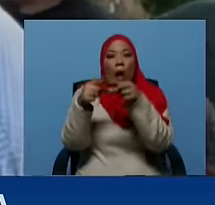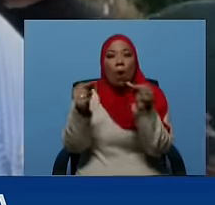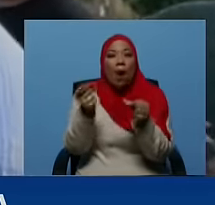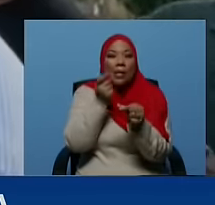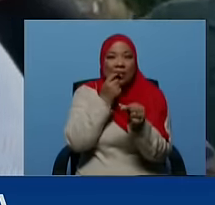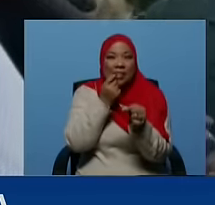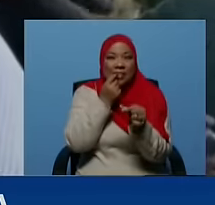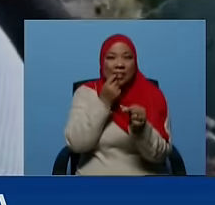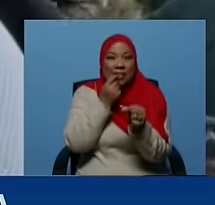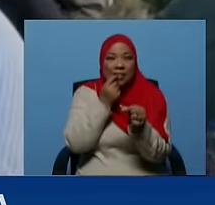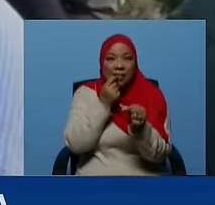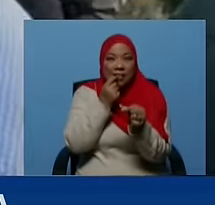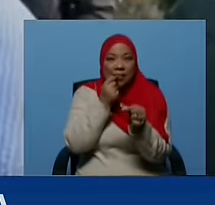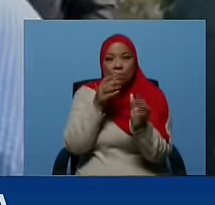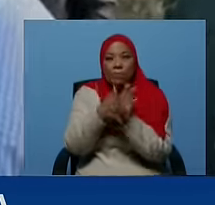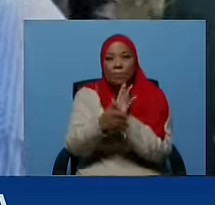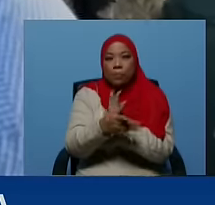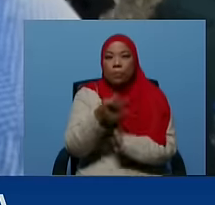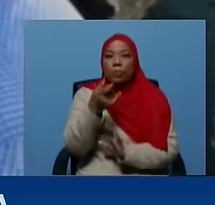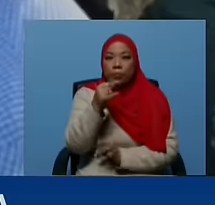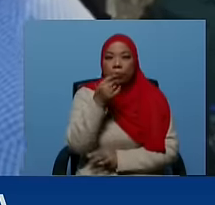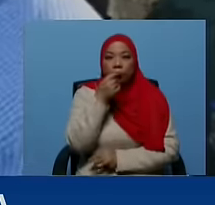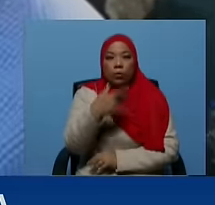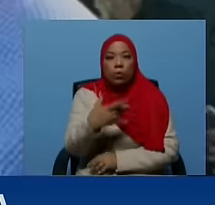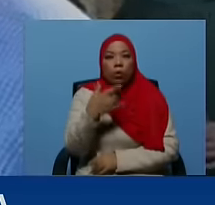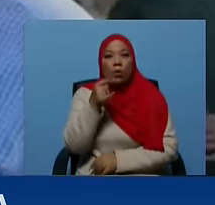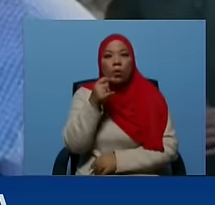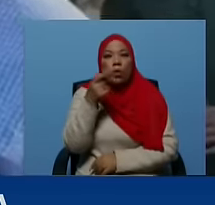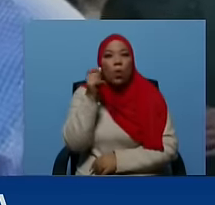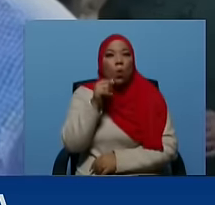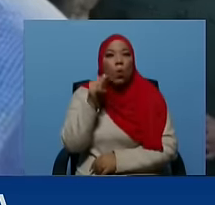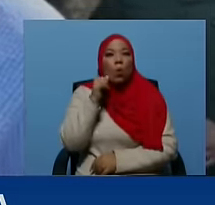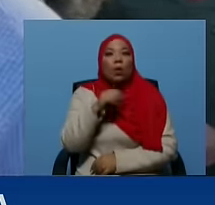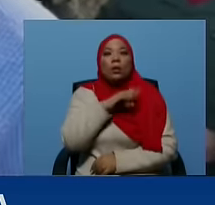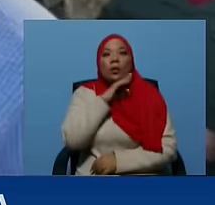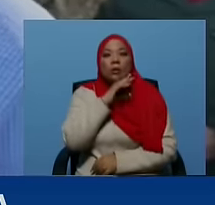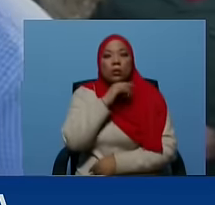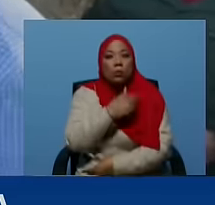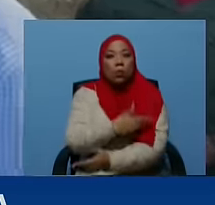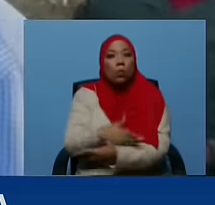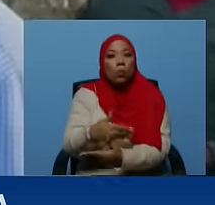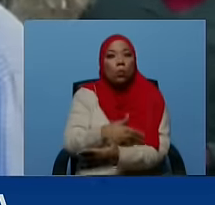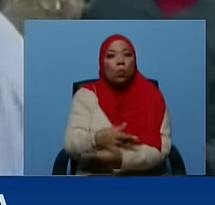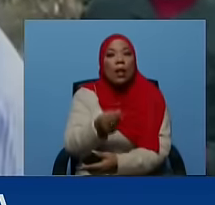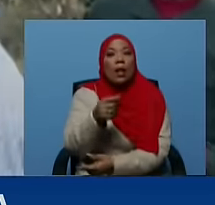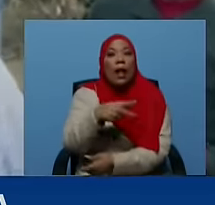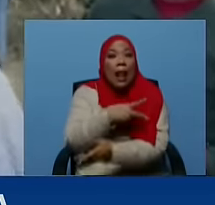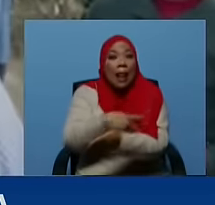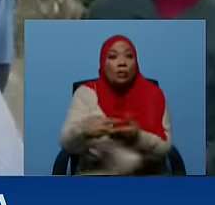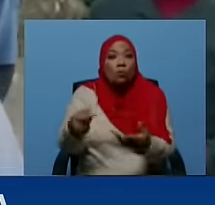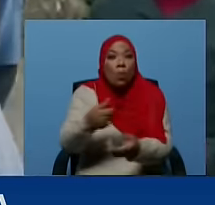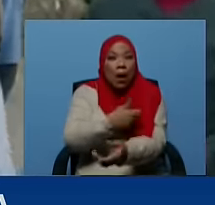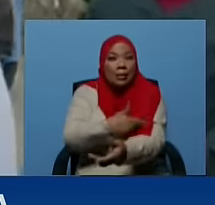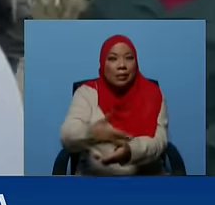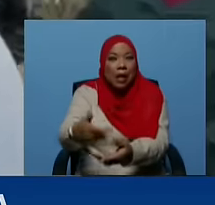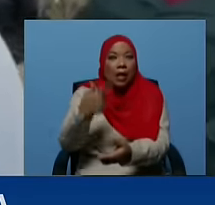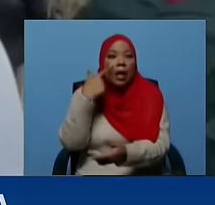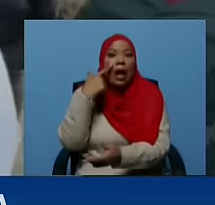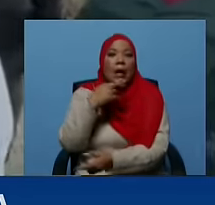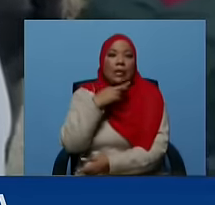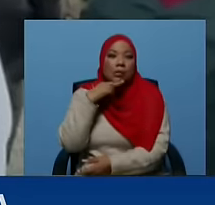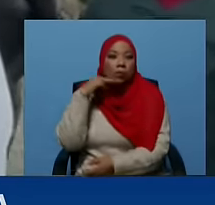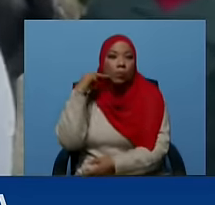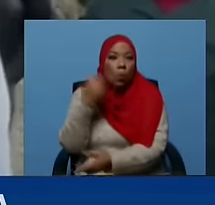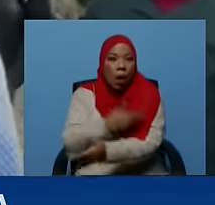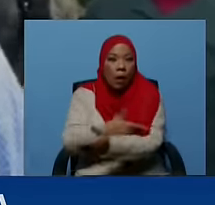medicinal verdad es bueno para parásito para la di calo muy am